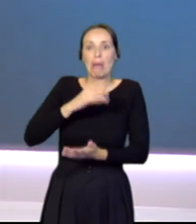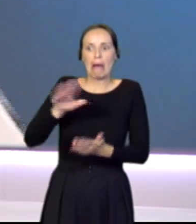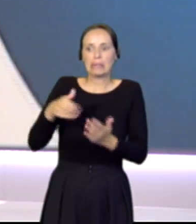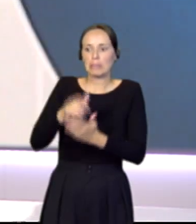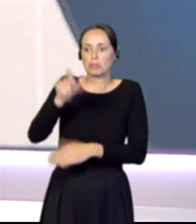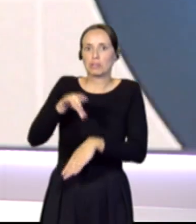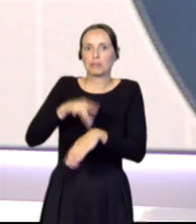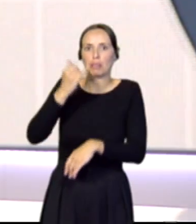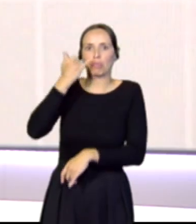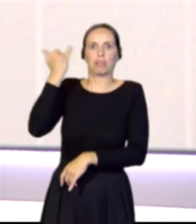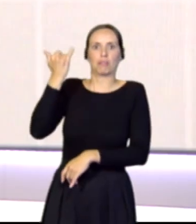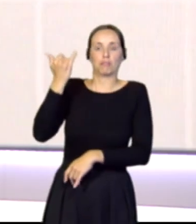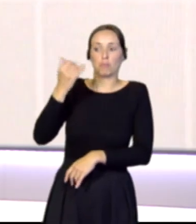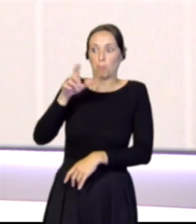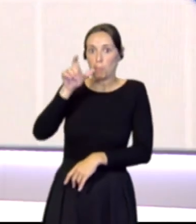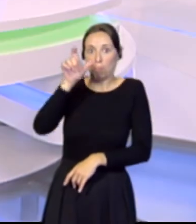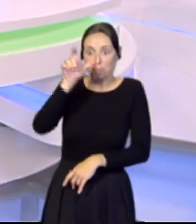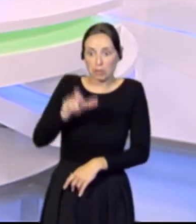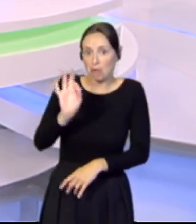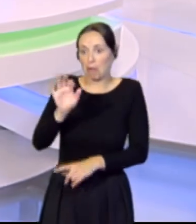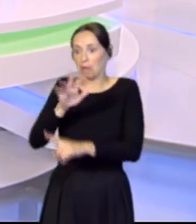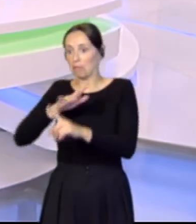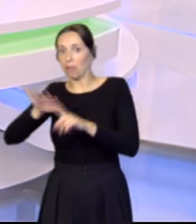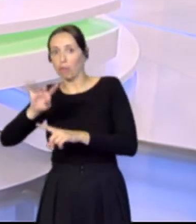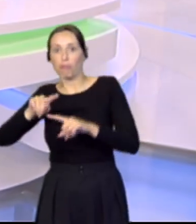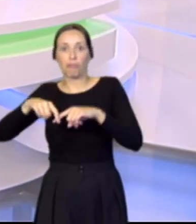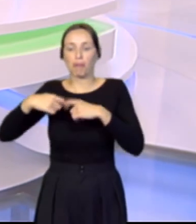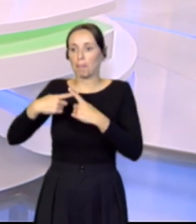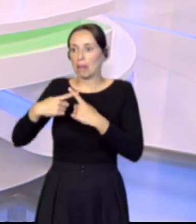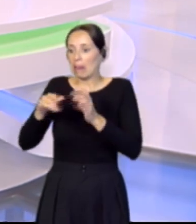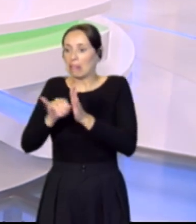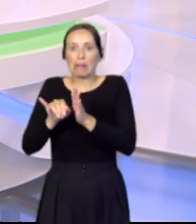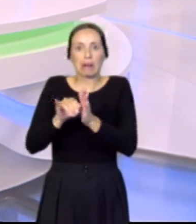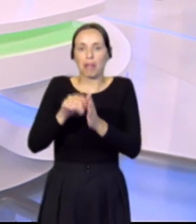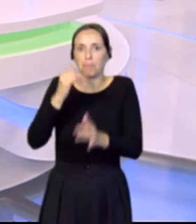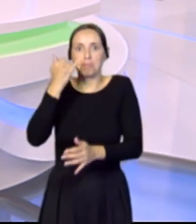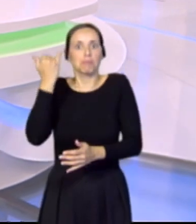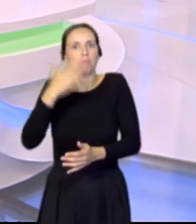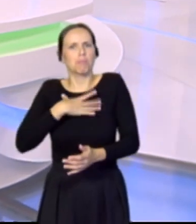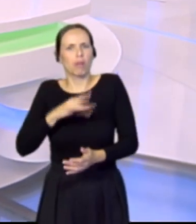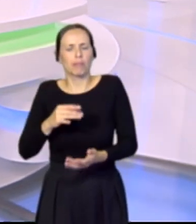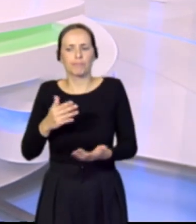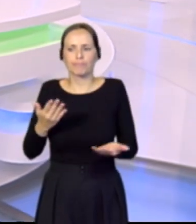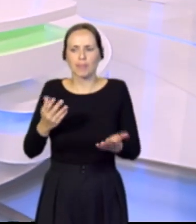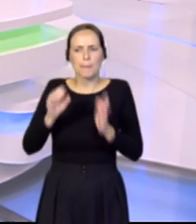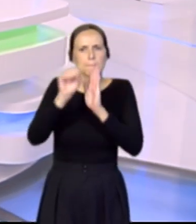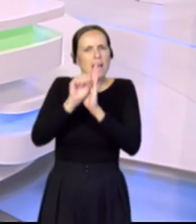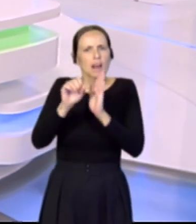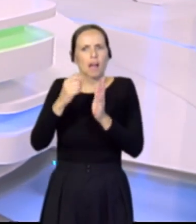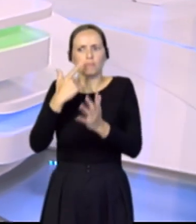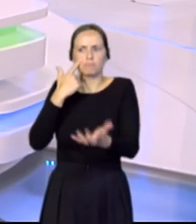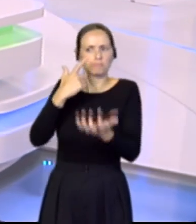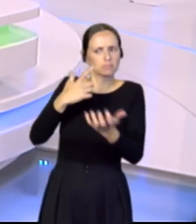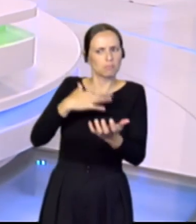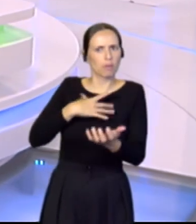paciente como para su entorno, para los familiares o la gente que está cerca. ¿Qué señales deben despertar la alarma de que